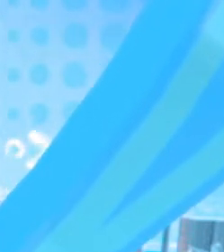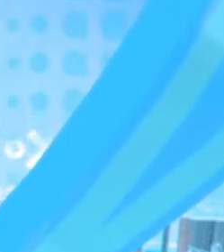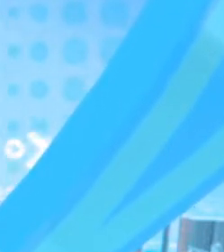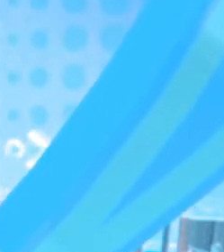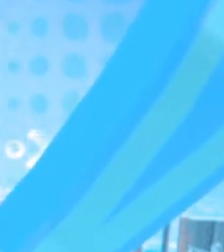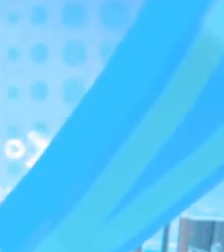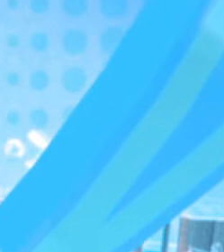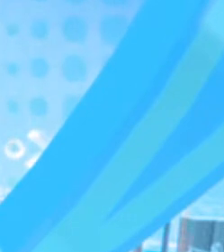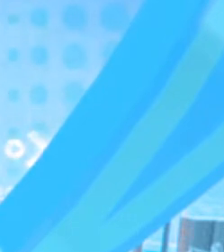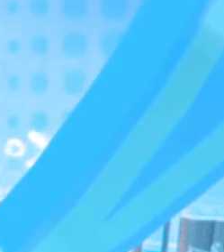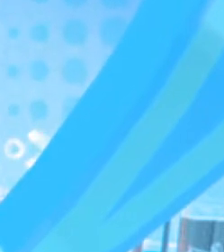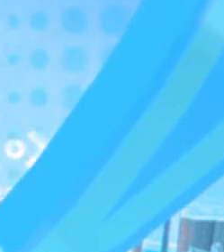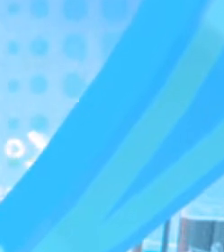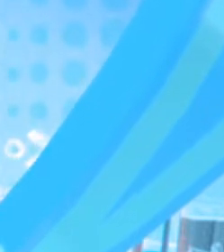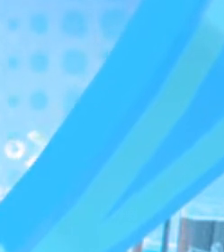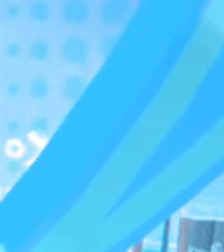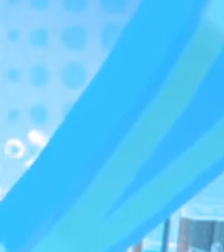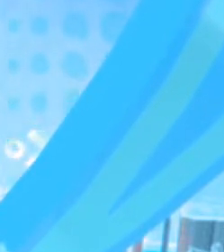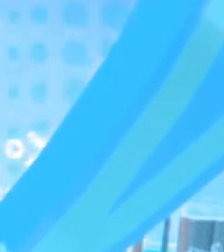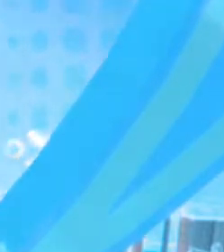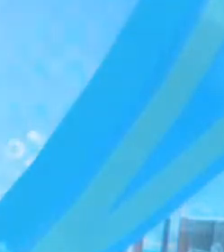céntimos.